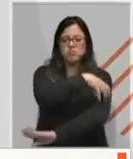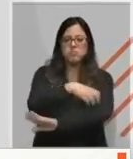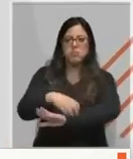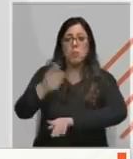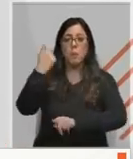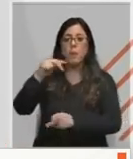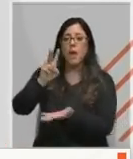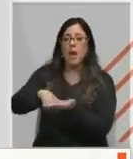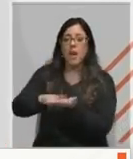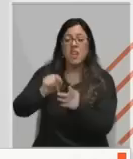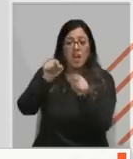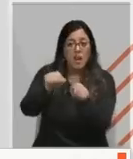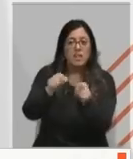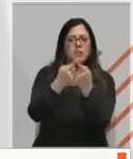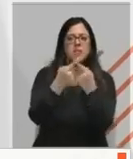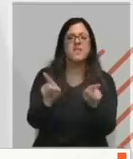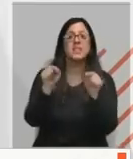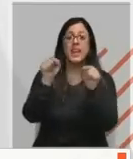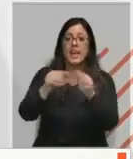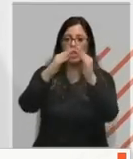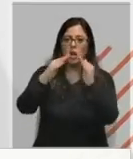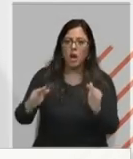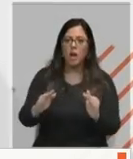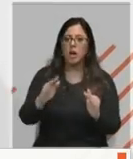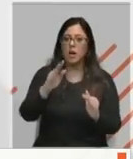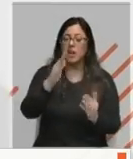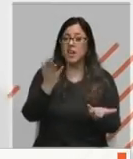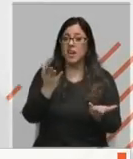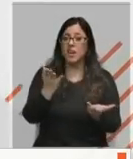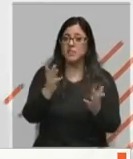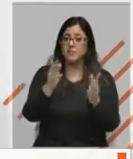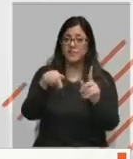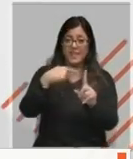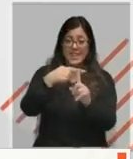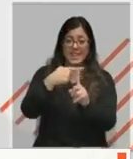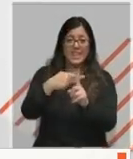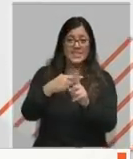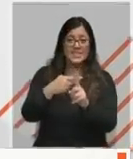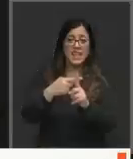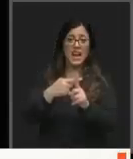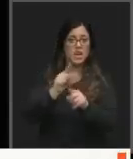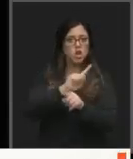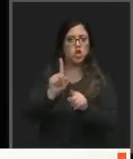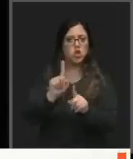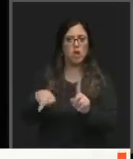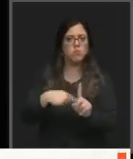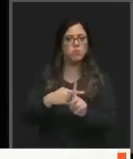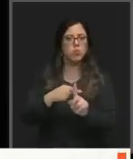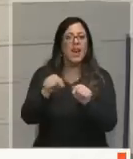es distinta. Este templo es atípico. Está construido en un terreno tomado.